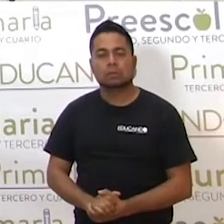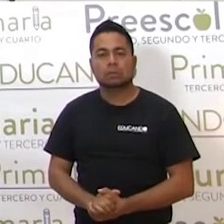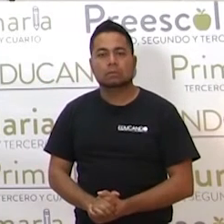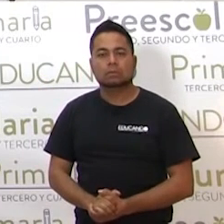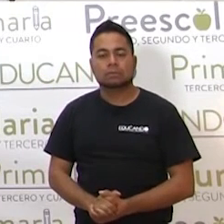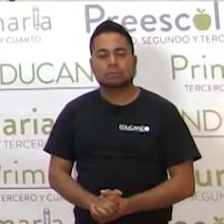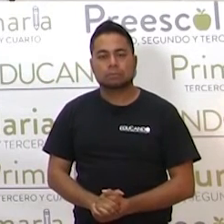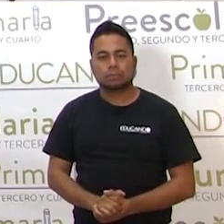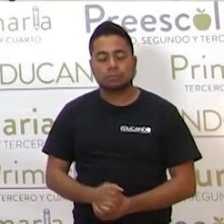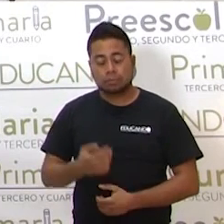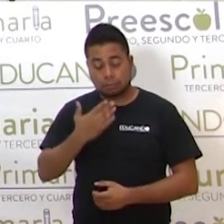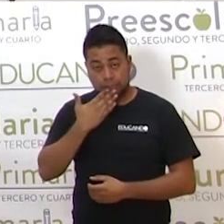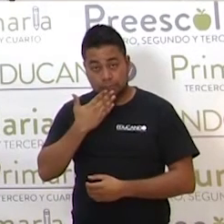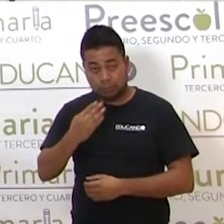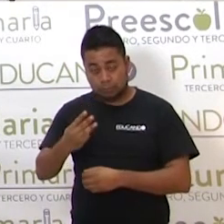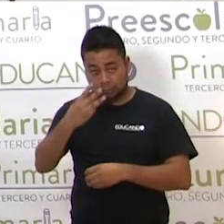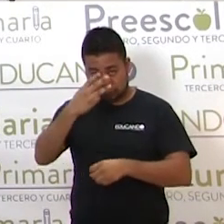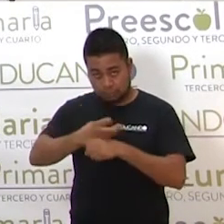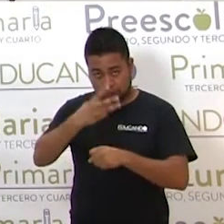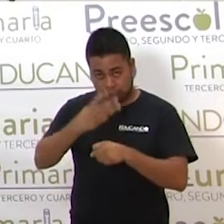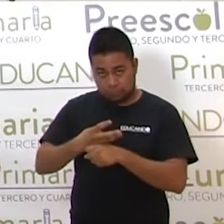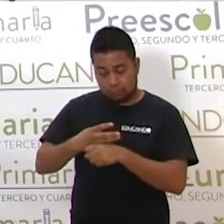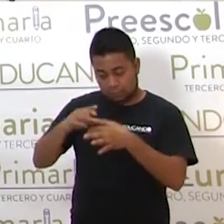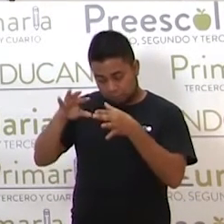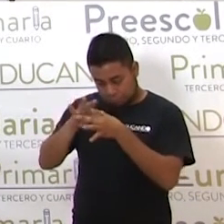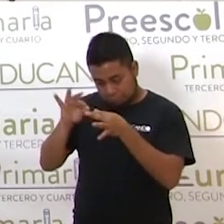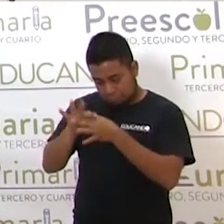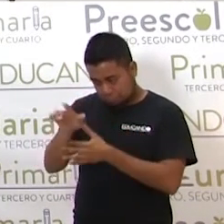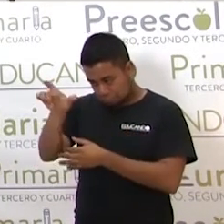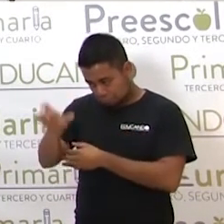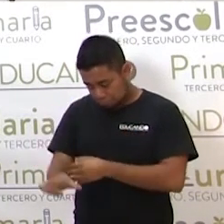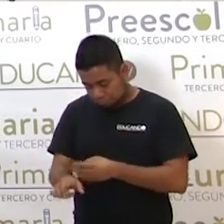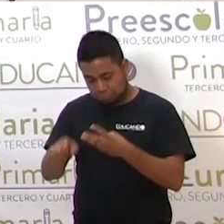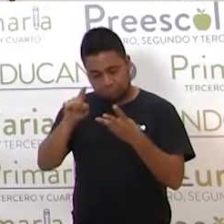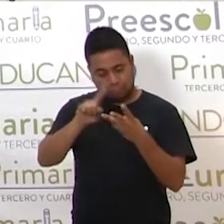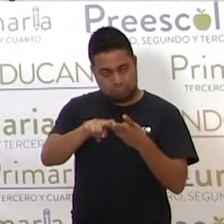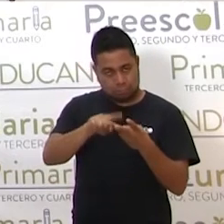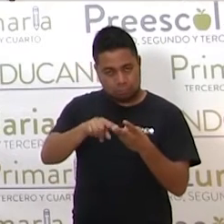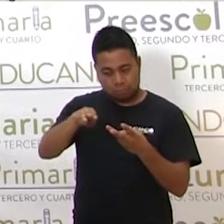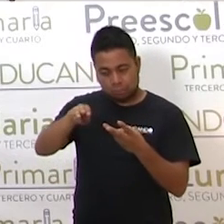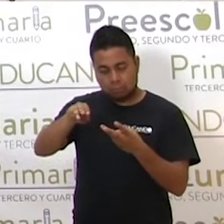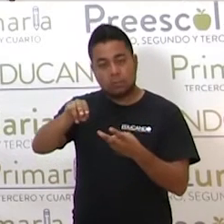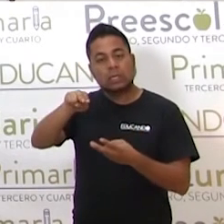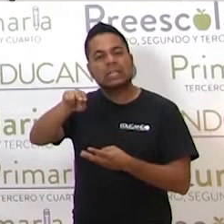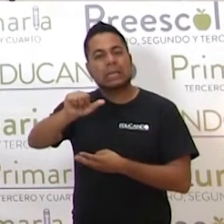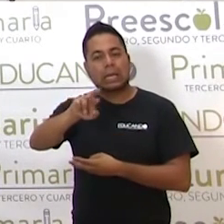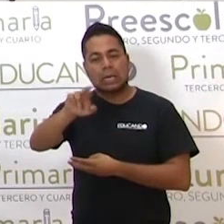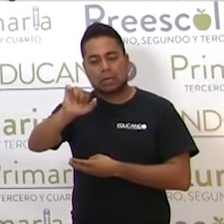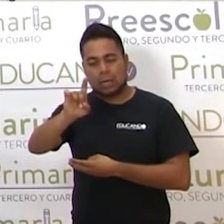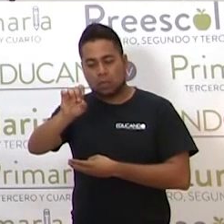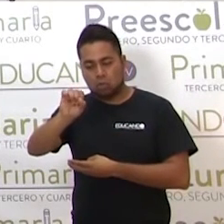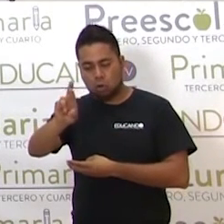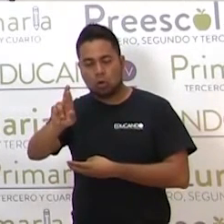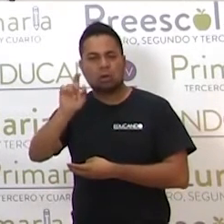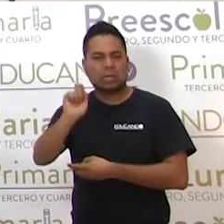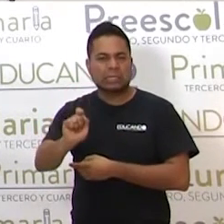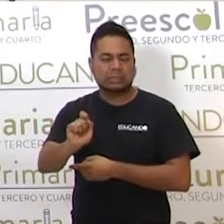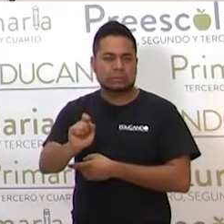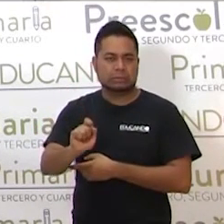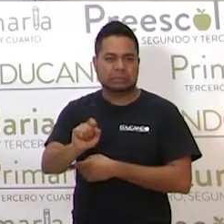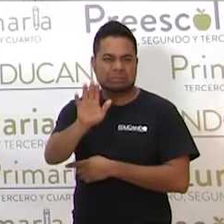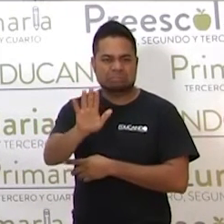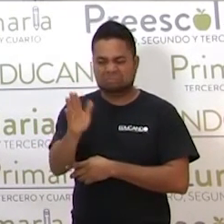Bien, el tercer tipo de narrador es un tipo de narrador tipo espejo. Es como